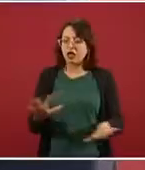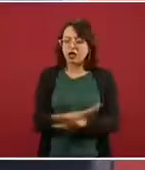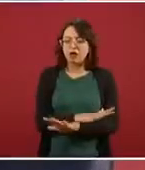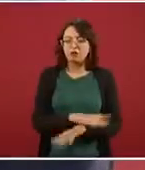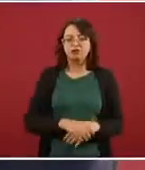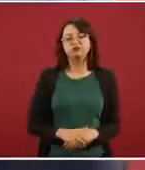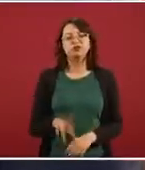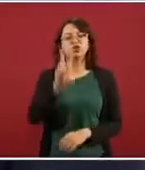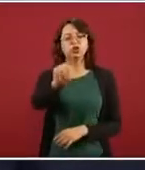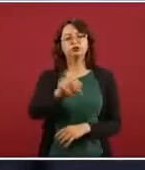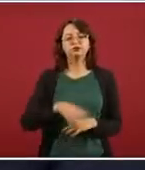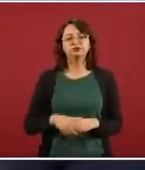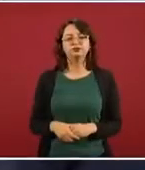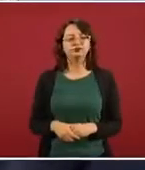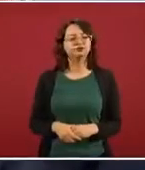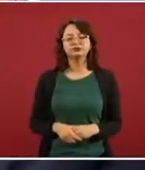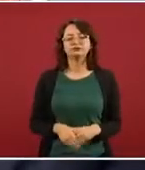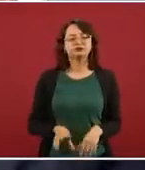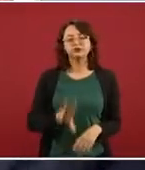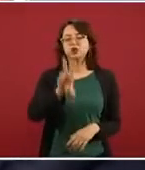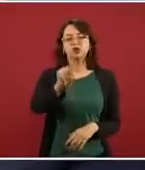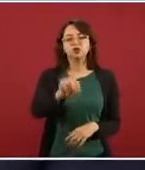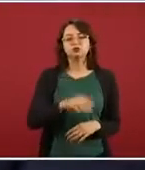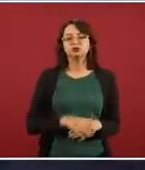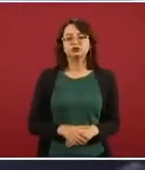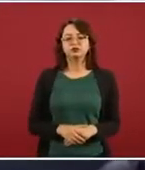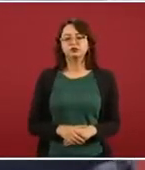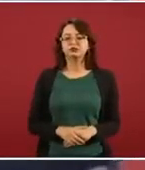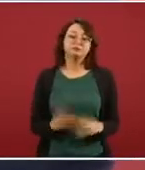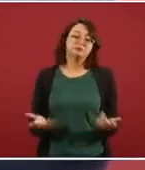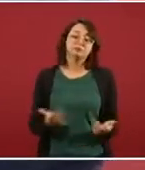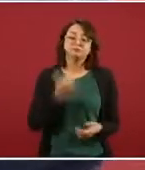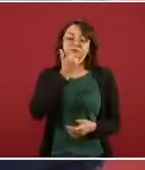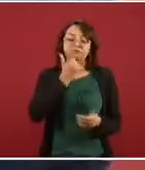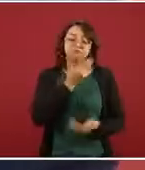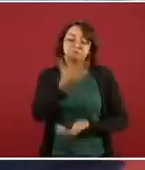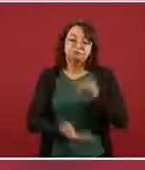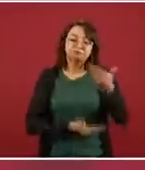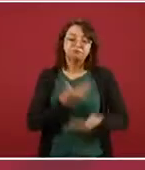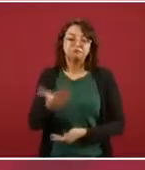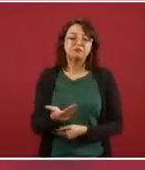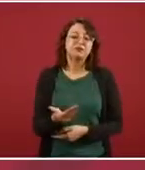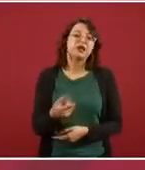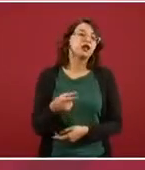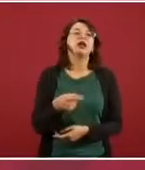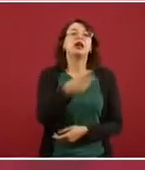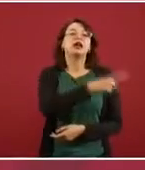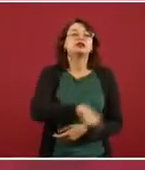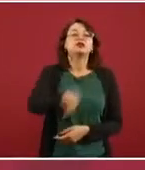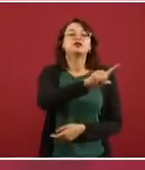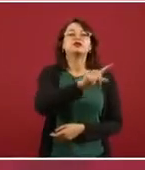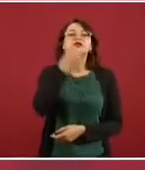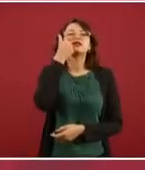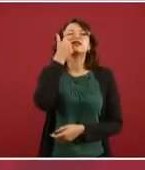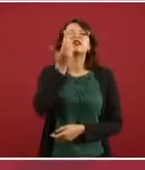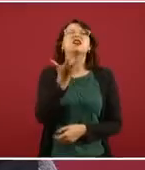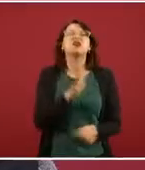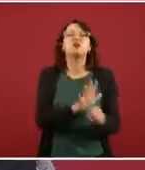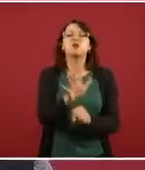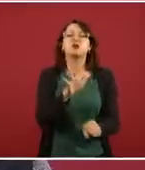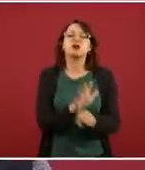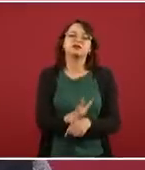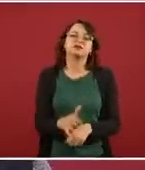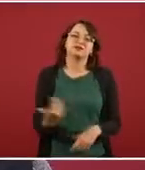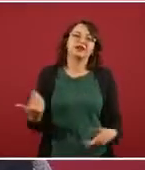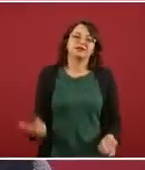No, no, no, porque lo que quieren, con todo respeto, es que regresemos, ¿sí?, al uso